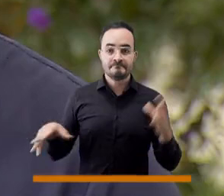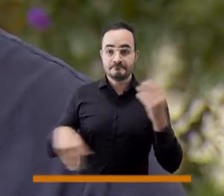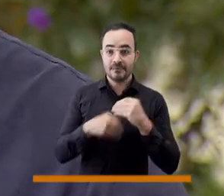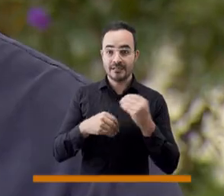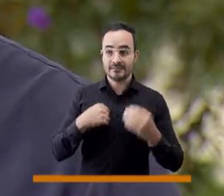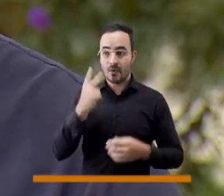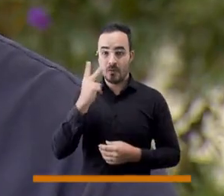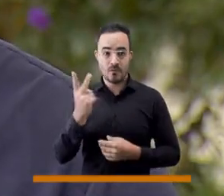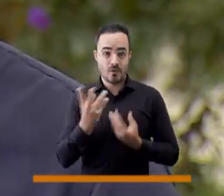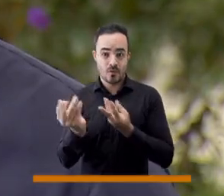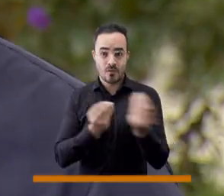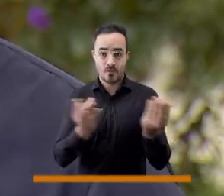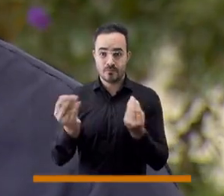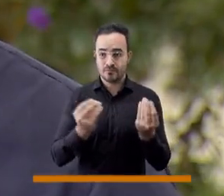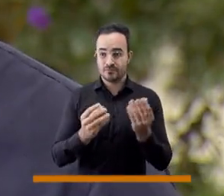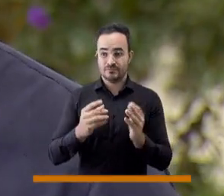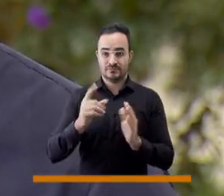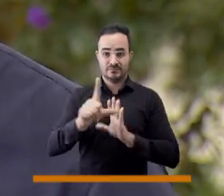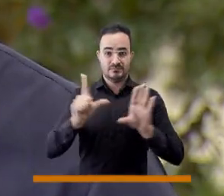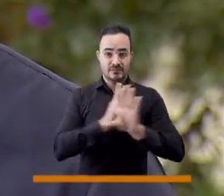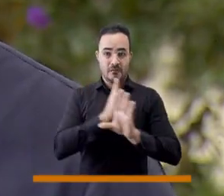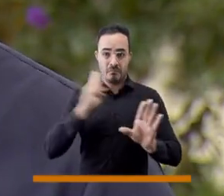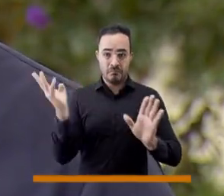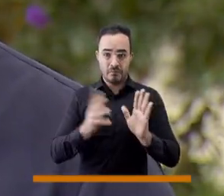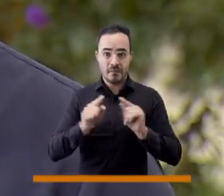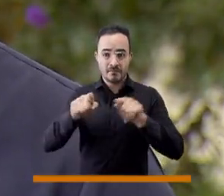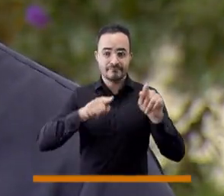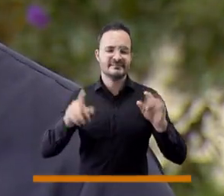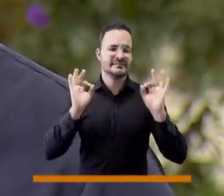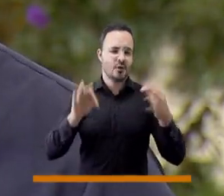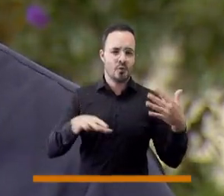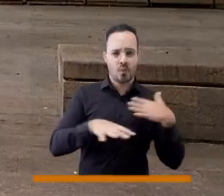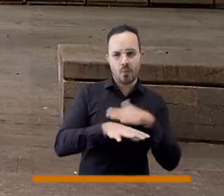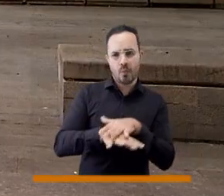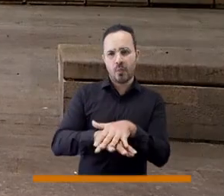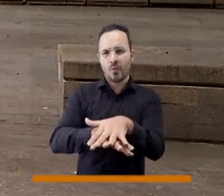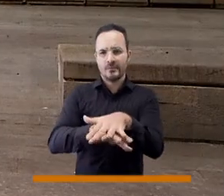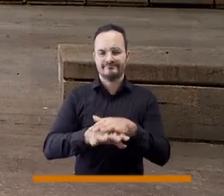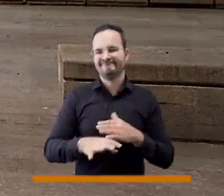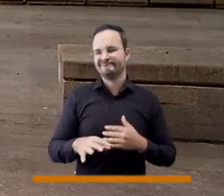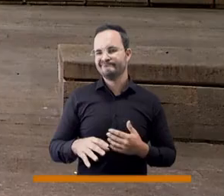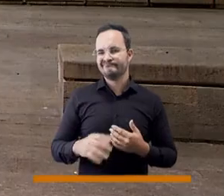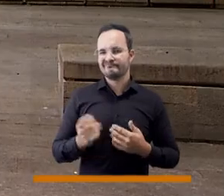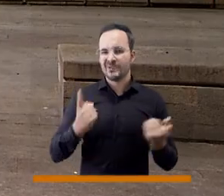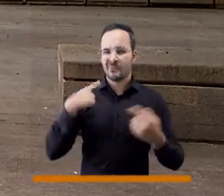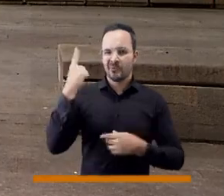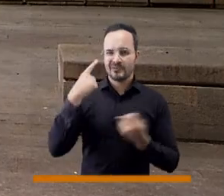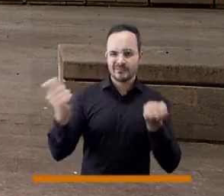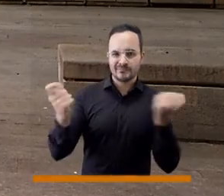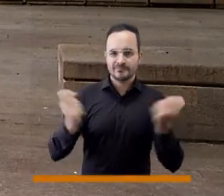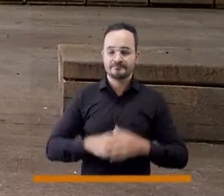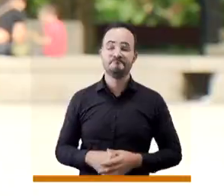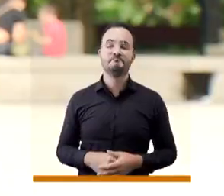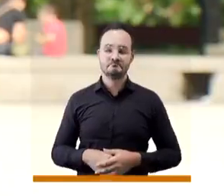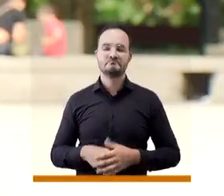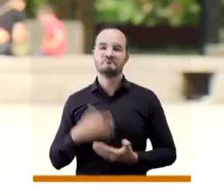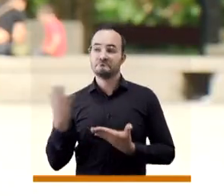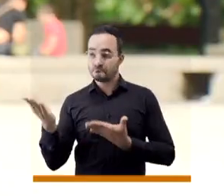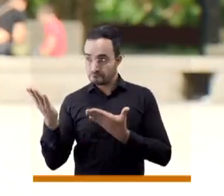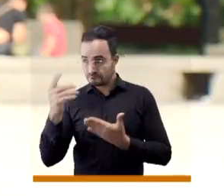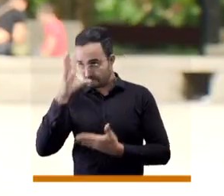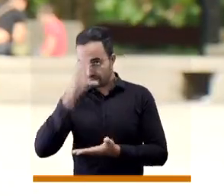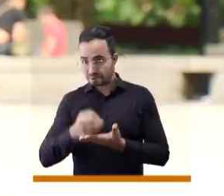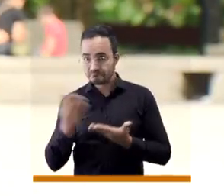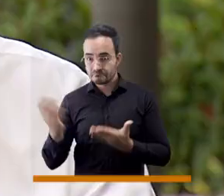grupos al margen de la ley van a jugar como actores políticos en las regionales. Entonces, ¿cómo la está viendo usted a nivel regional y el Partido